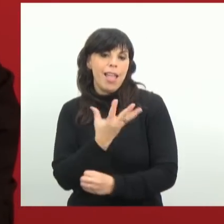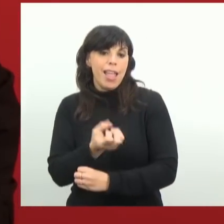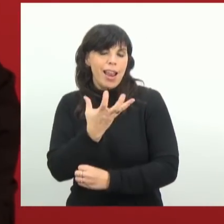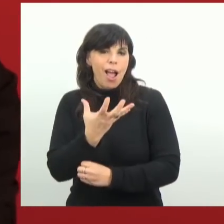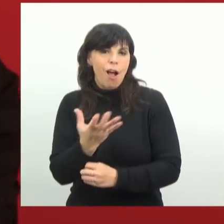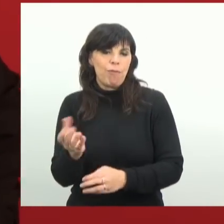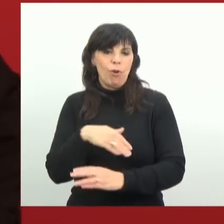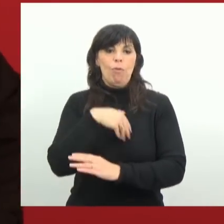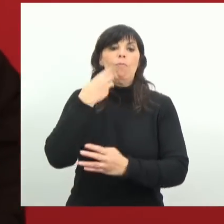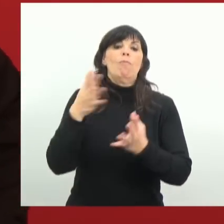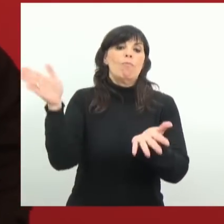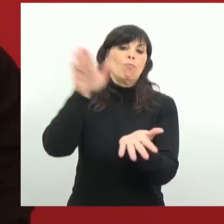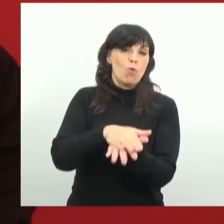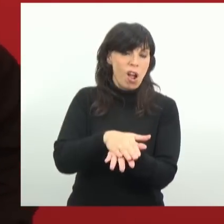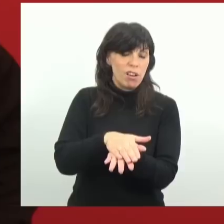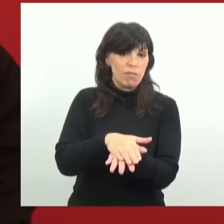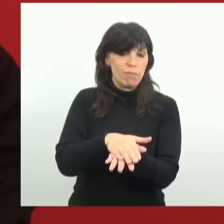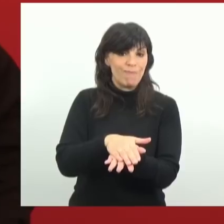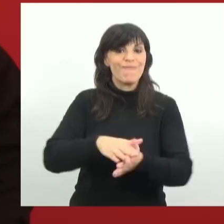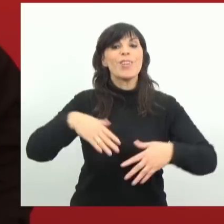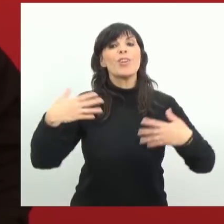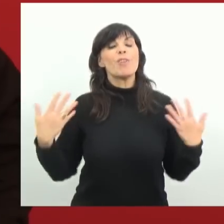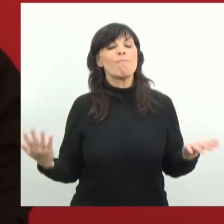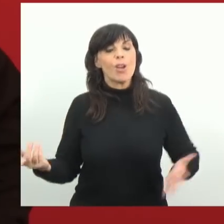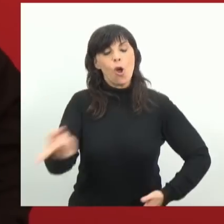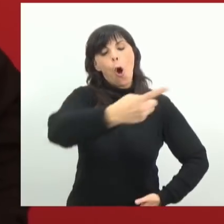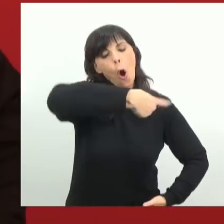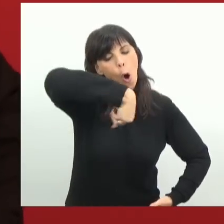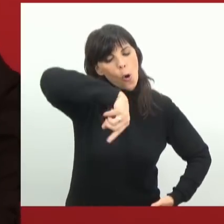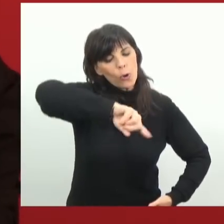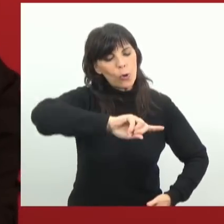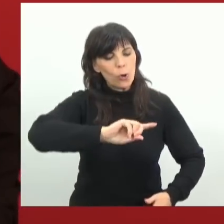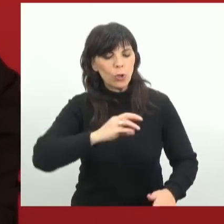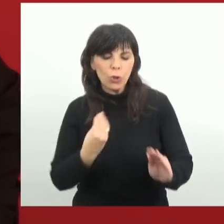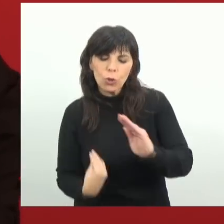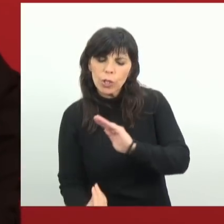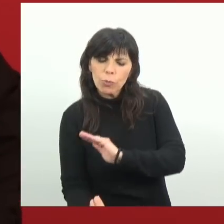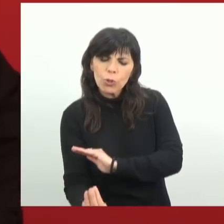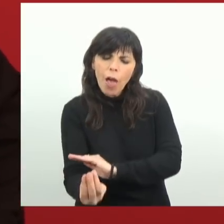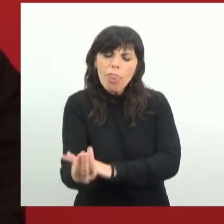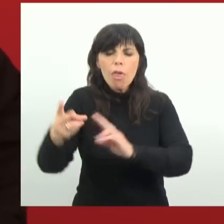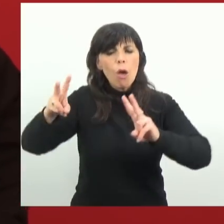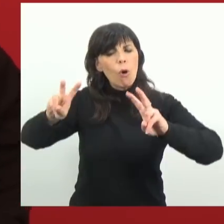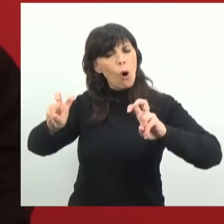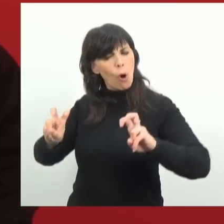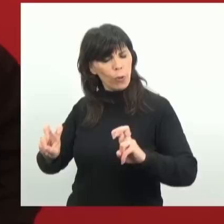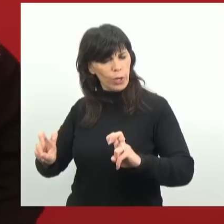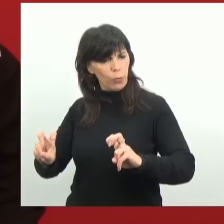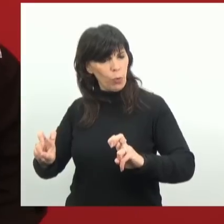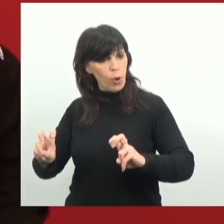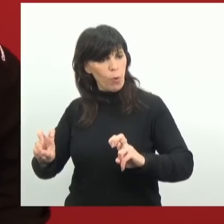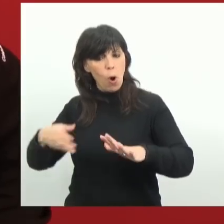Pero como nosotros somos renacidos, no de simiente corruptible, sino de